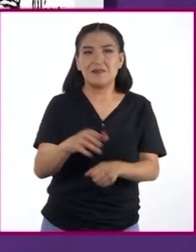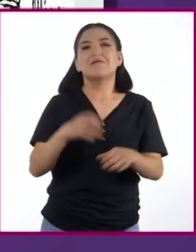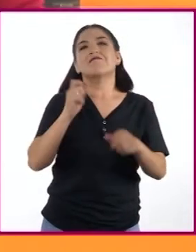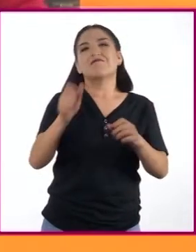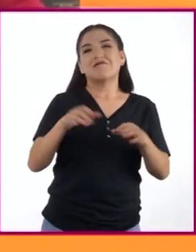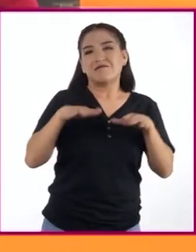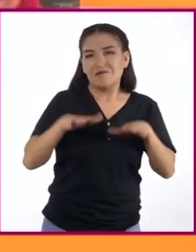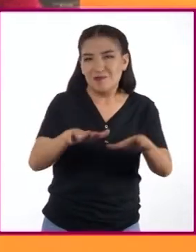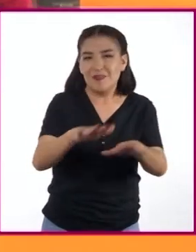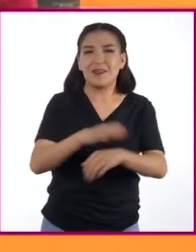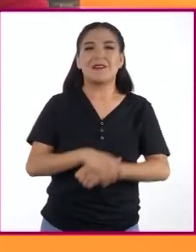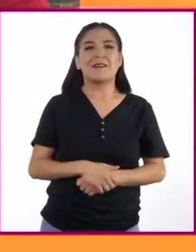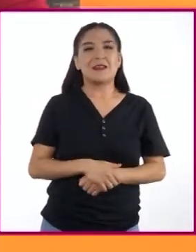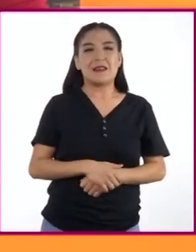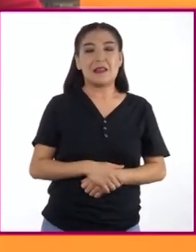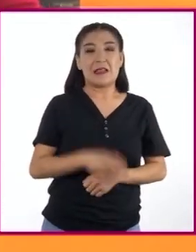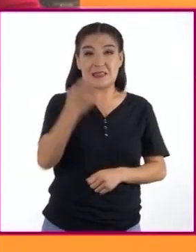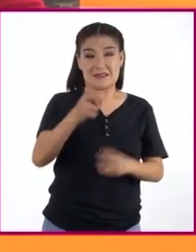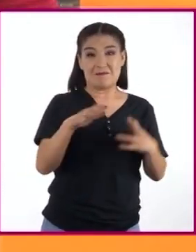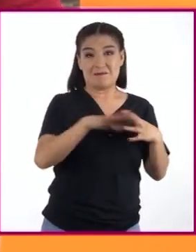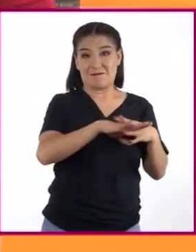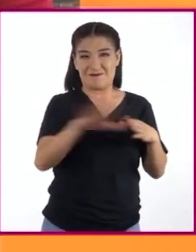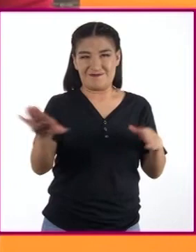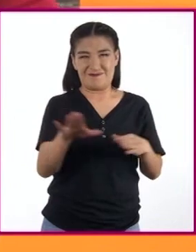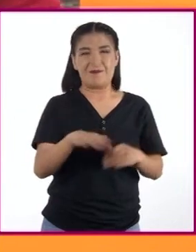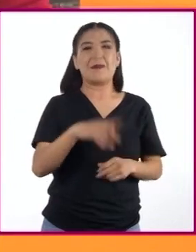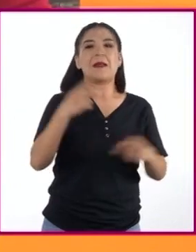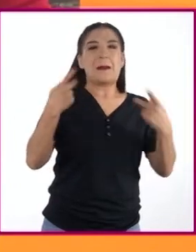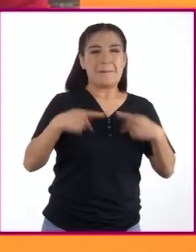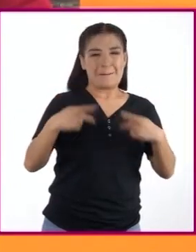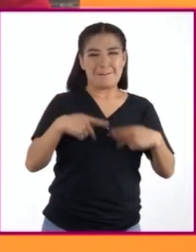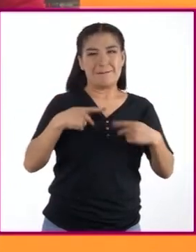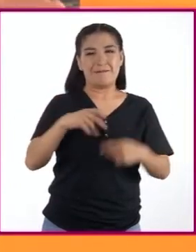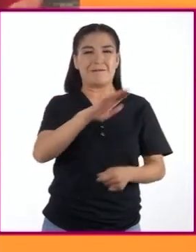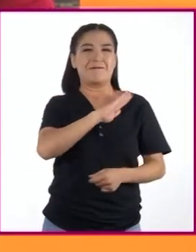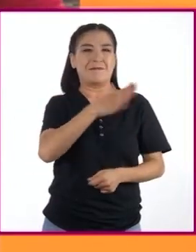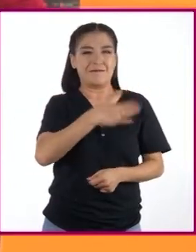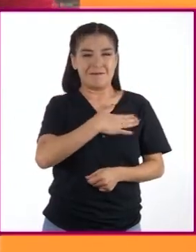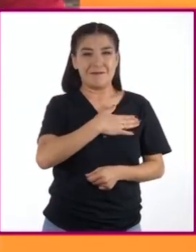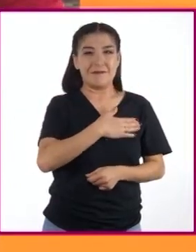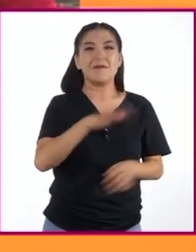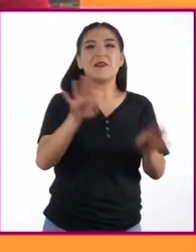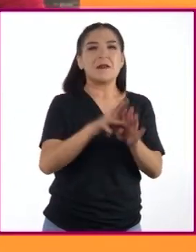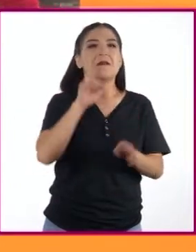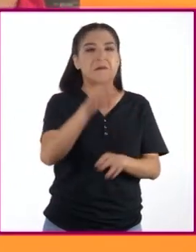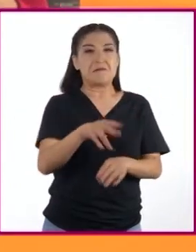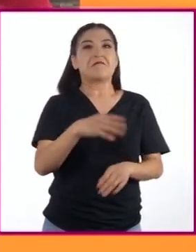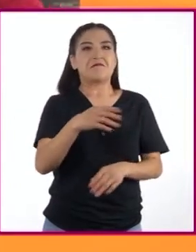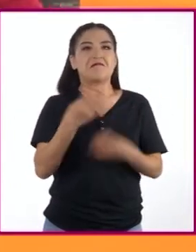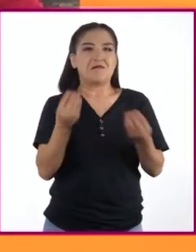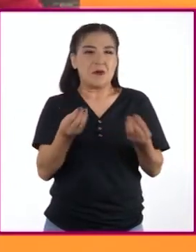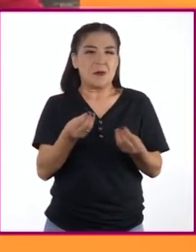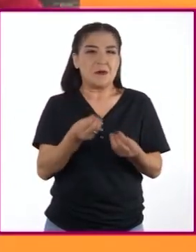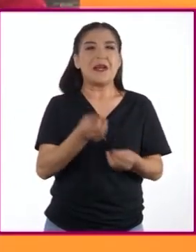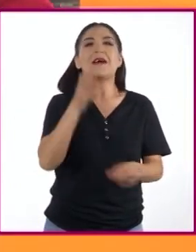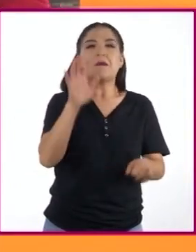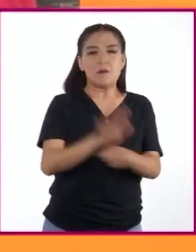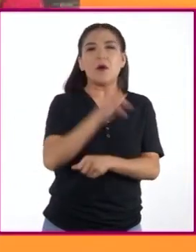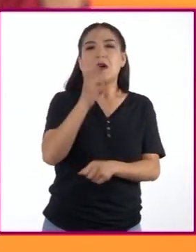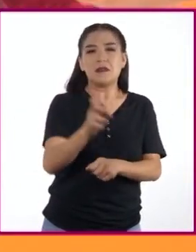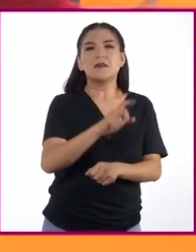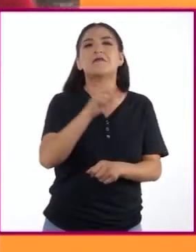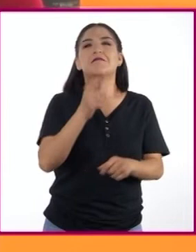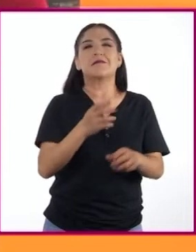manufactureras. La inmigración de pobladores españoles fue considerable y lo llevó a sumar